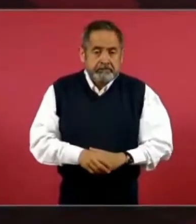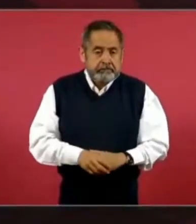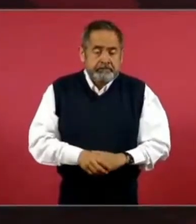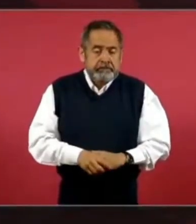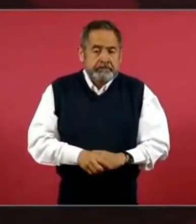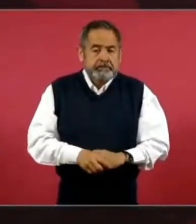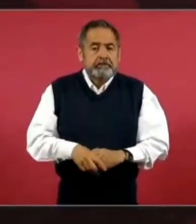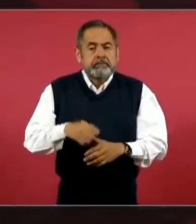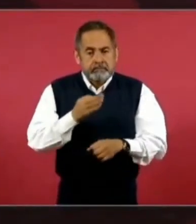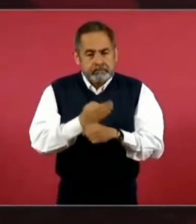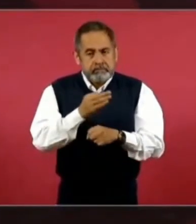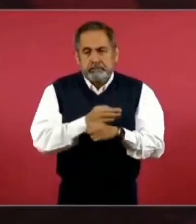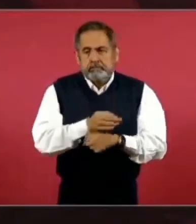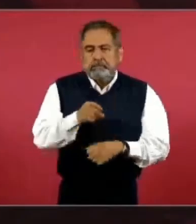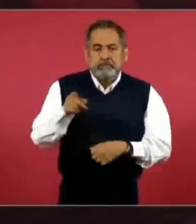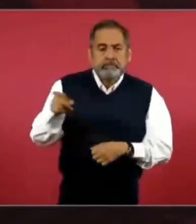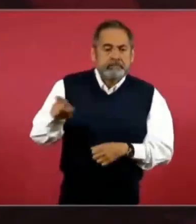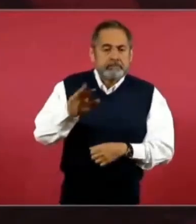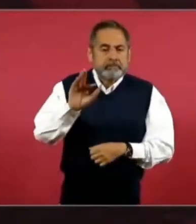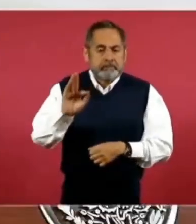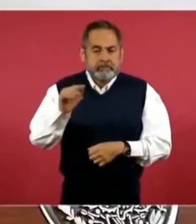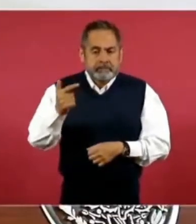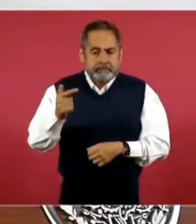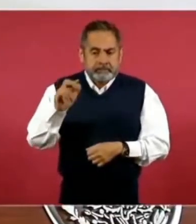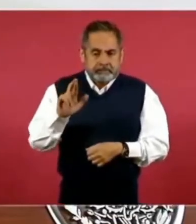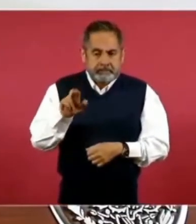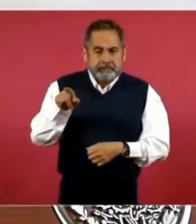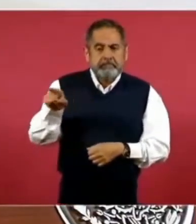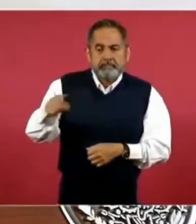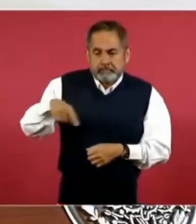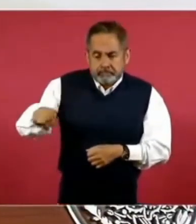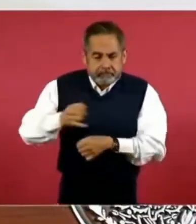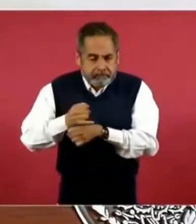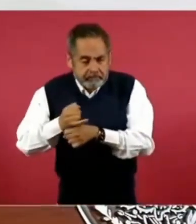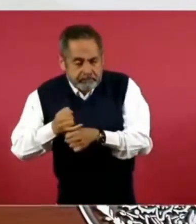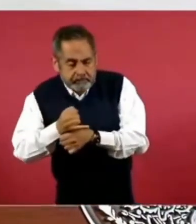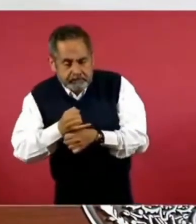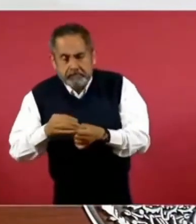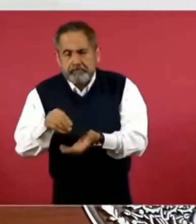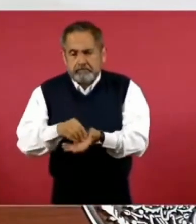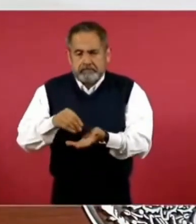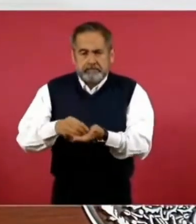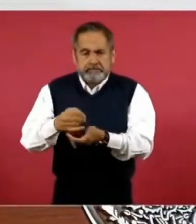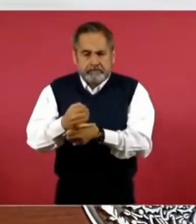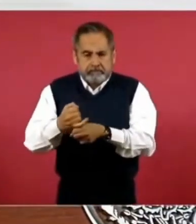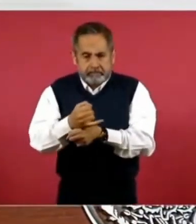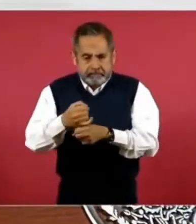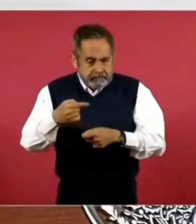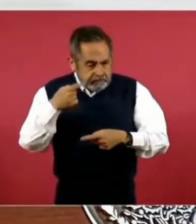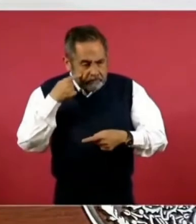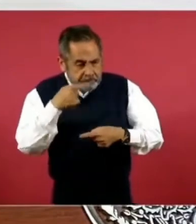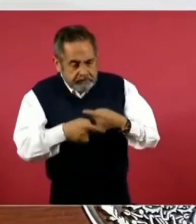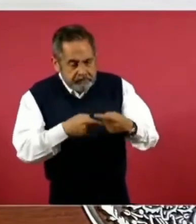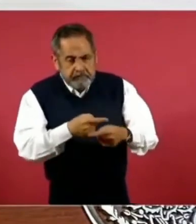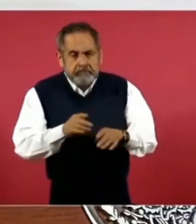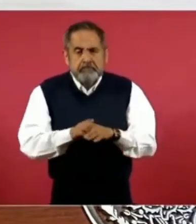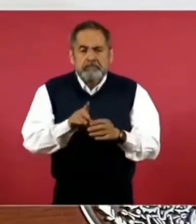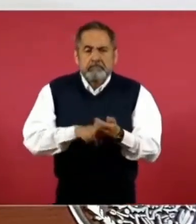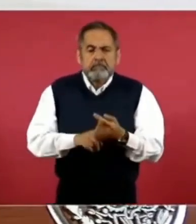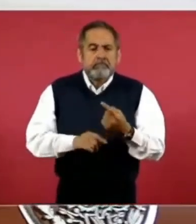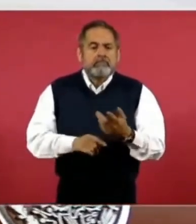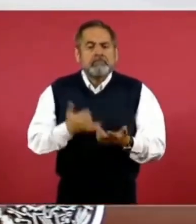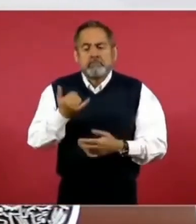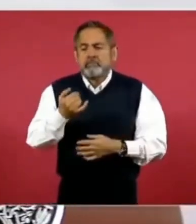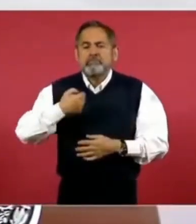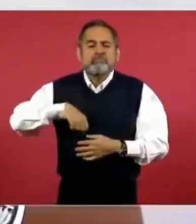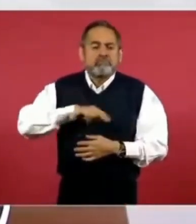está investigando la Fiscalía General de la República y